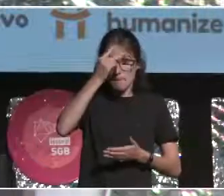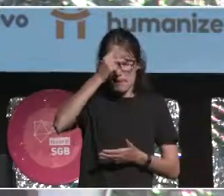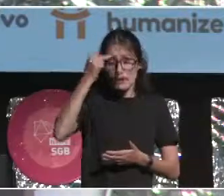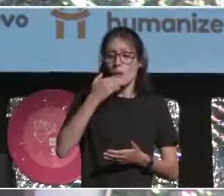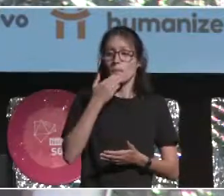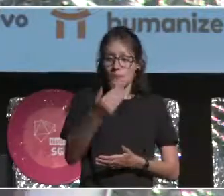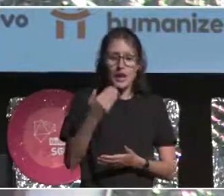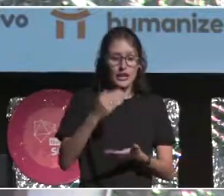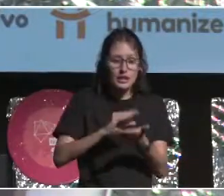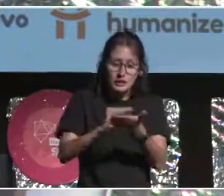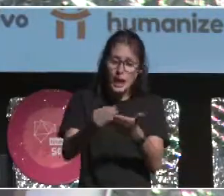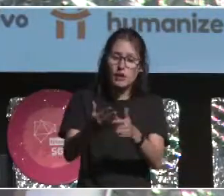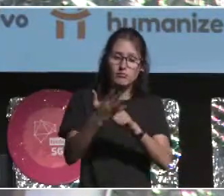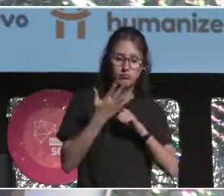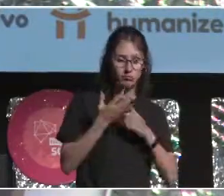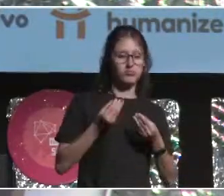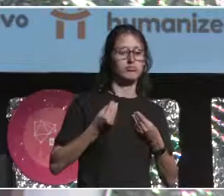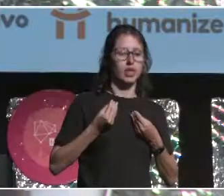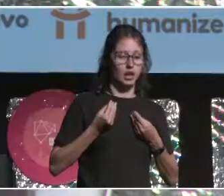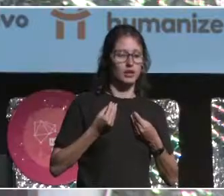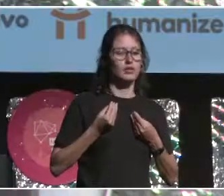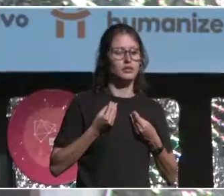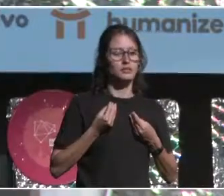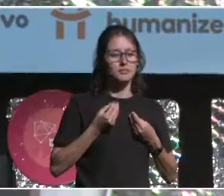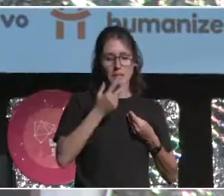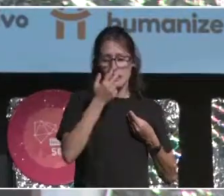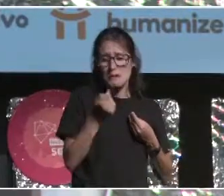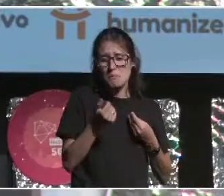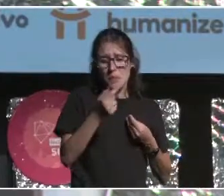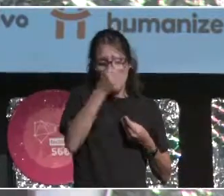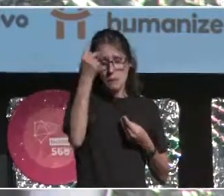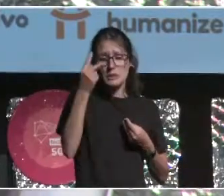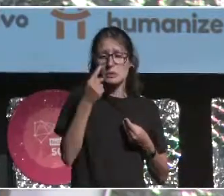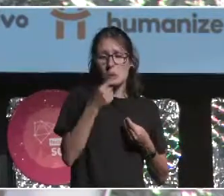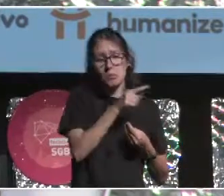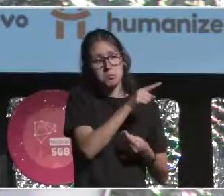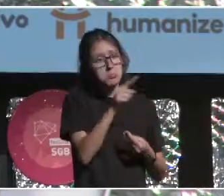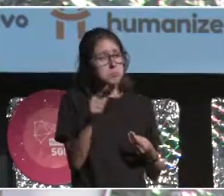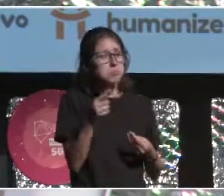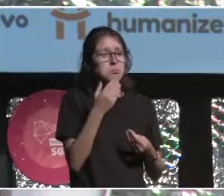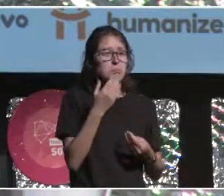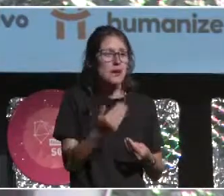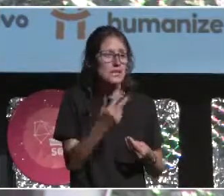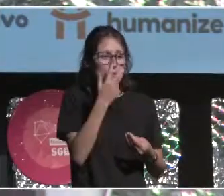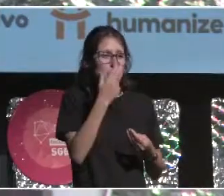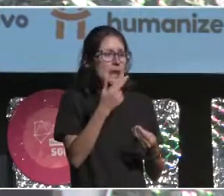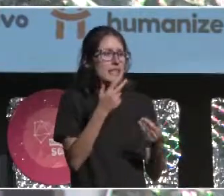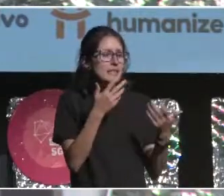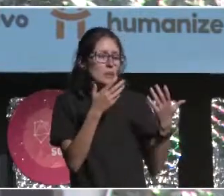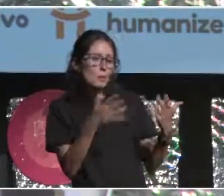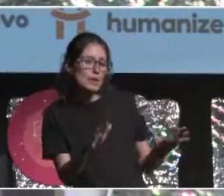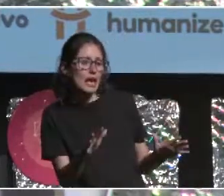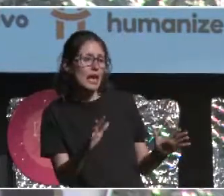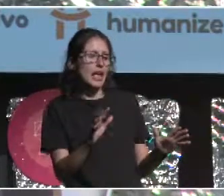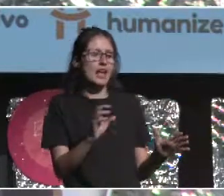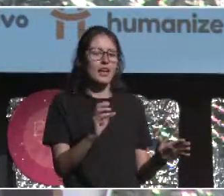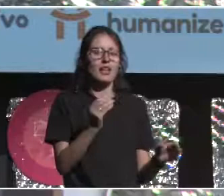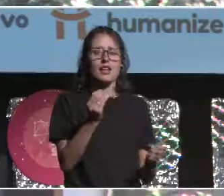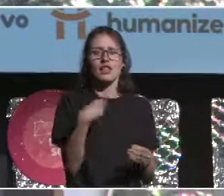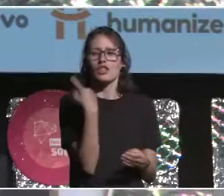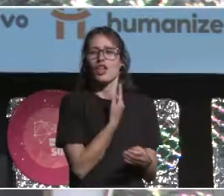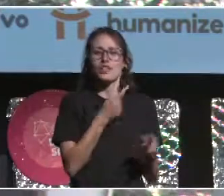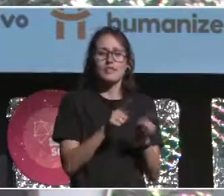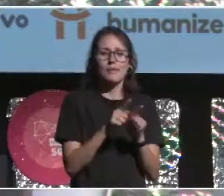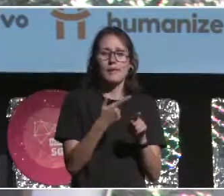5 manos que se levantaron. Eso quiere decir no que no nos gusten los datos, sino que se tiene que convertir